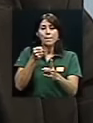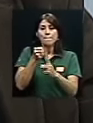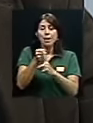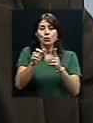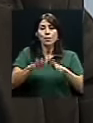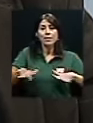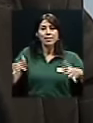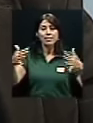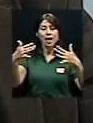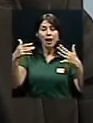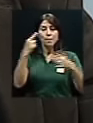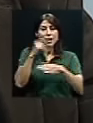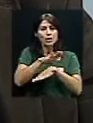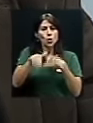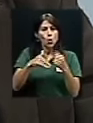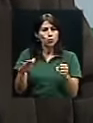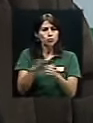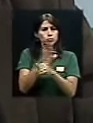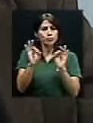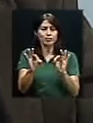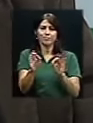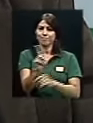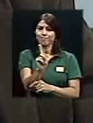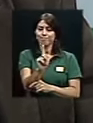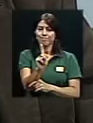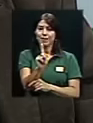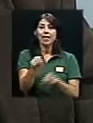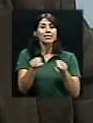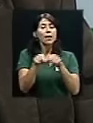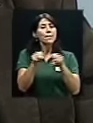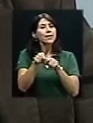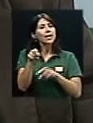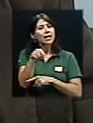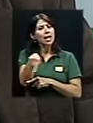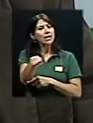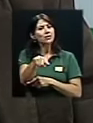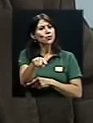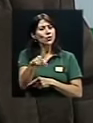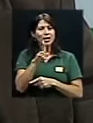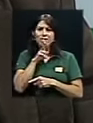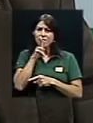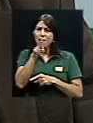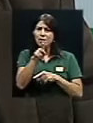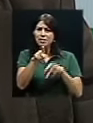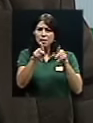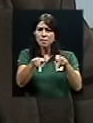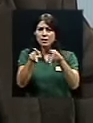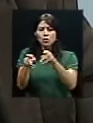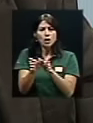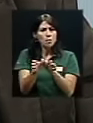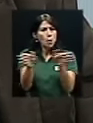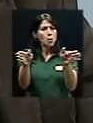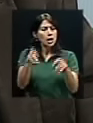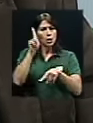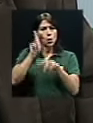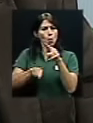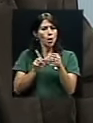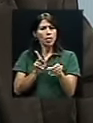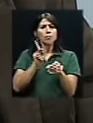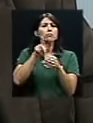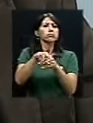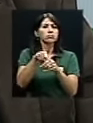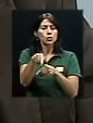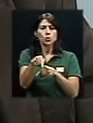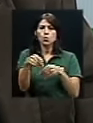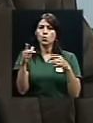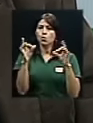componentes. Después, ese hecho de que se inhiba la posibilidad de participación pública es sumamente grave, porque